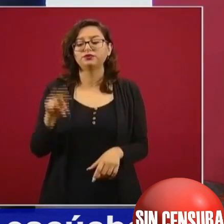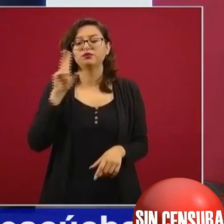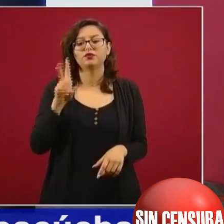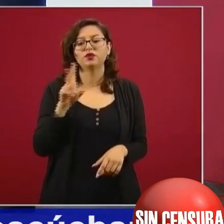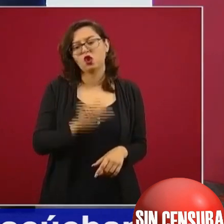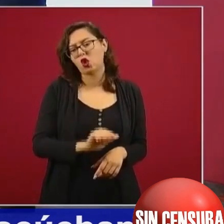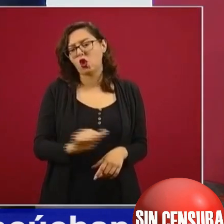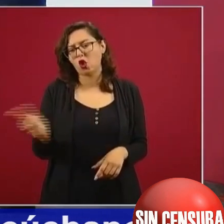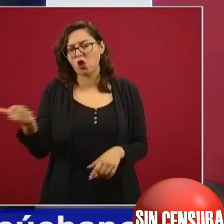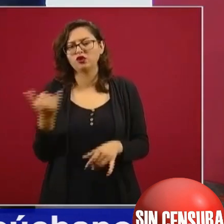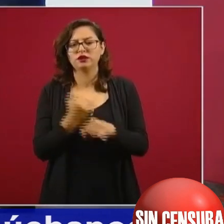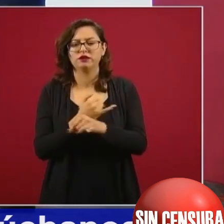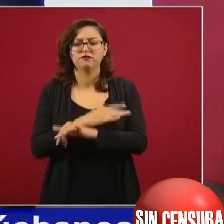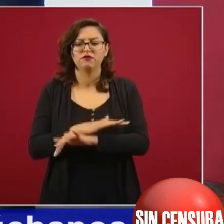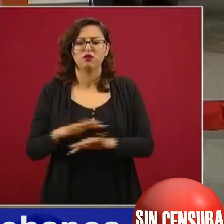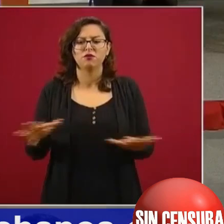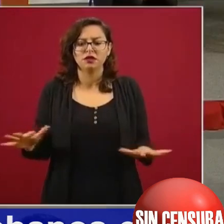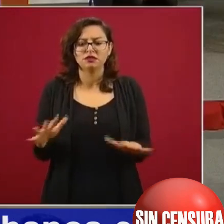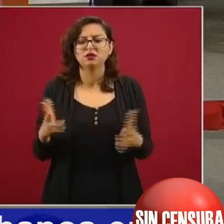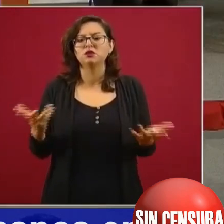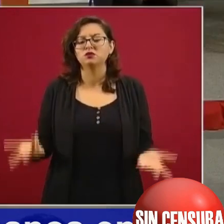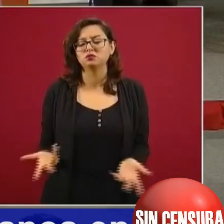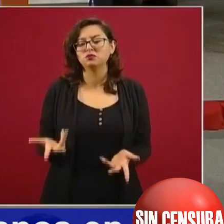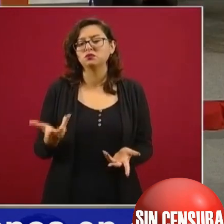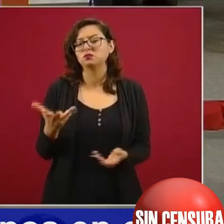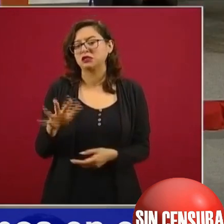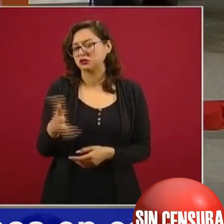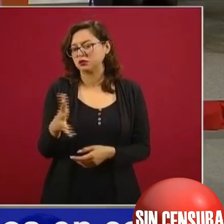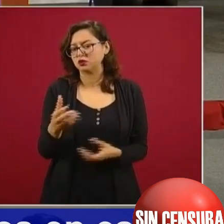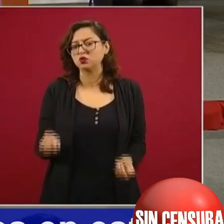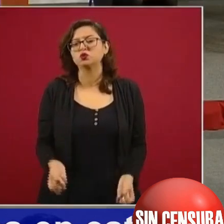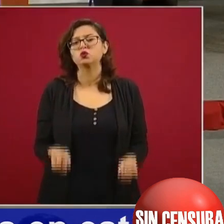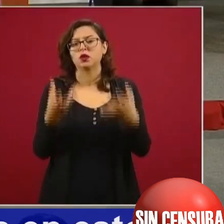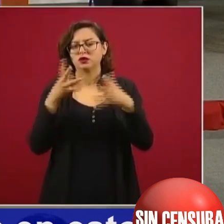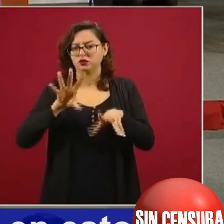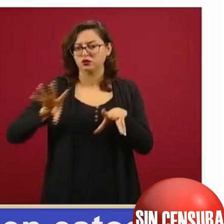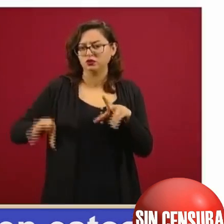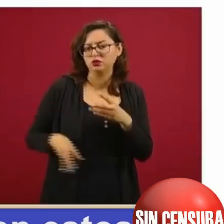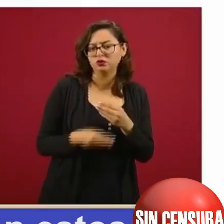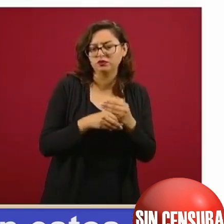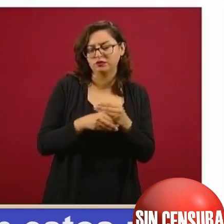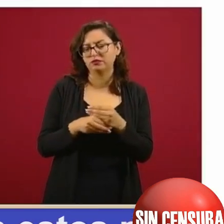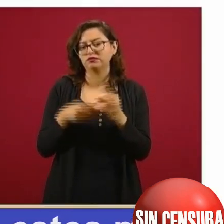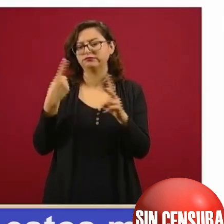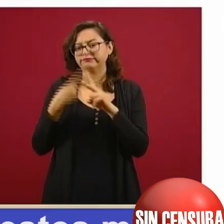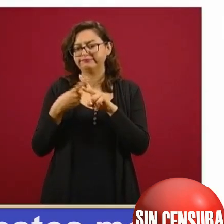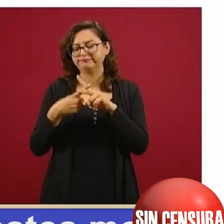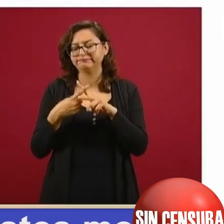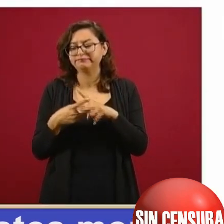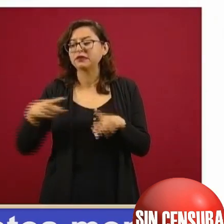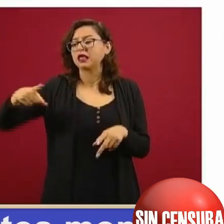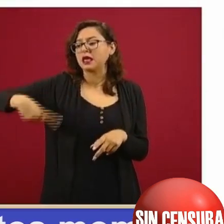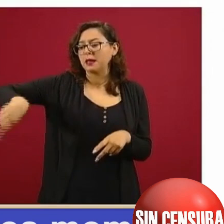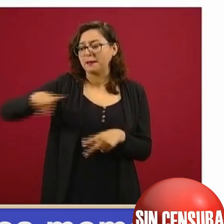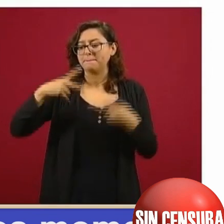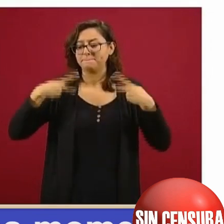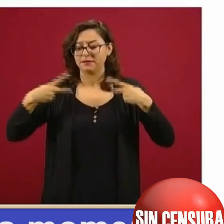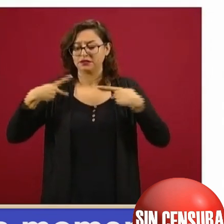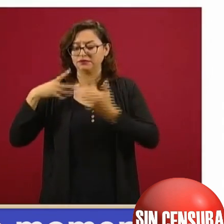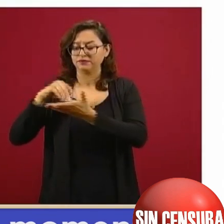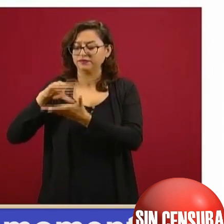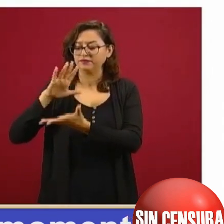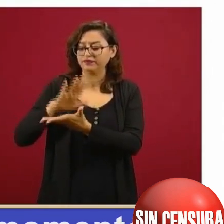otros indicadores. Estos son los casos estimados. Aquí consideramos también cuáles de aquellas personas que han sido registradas y